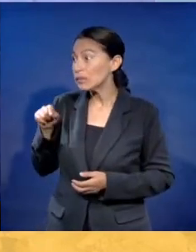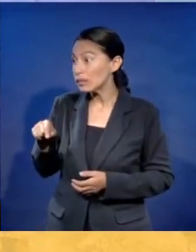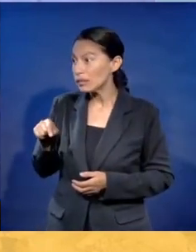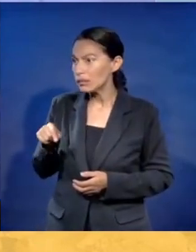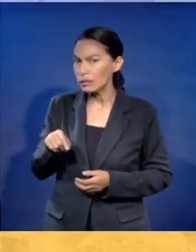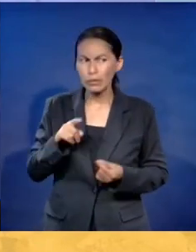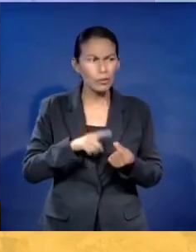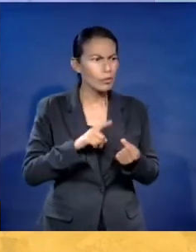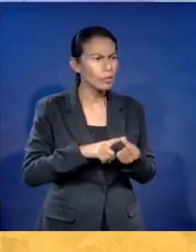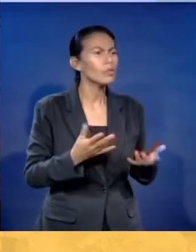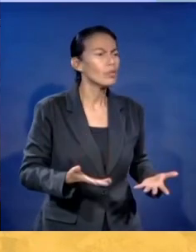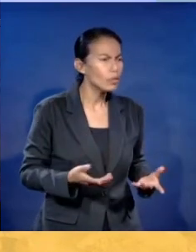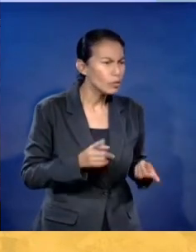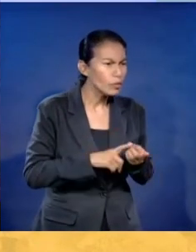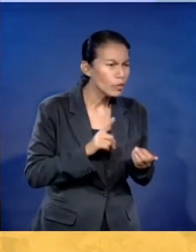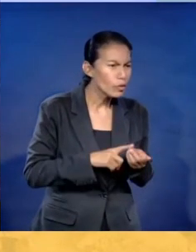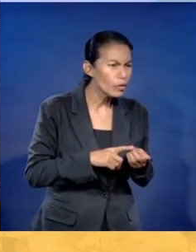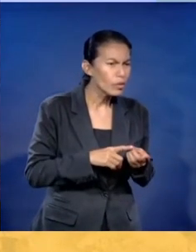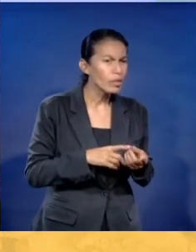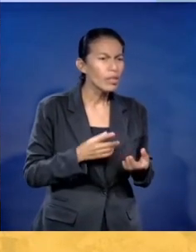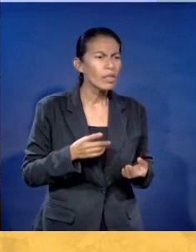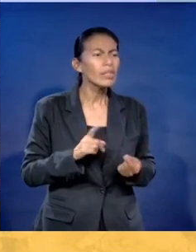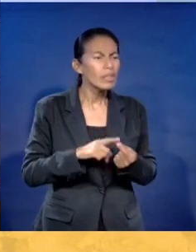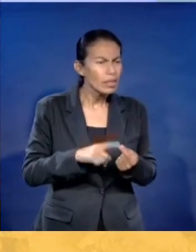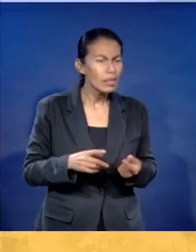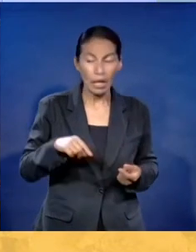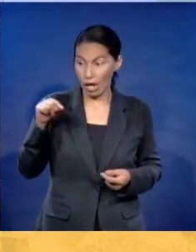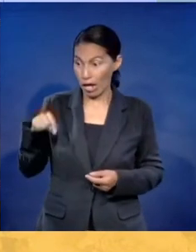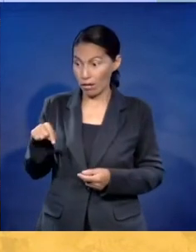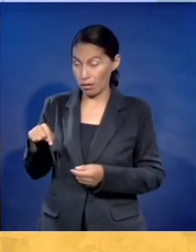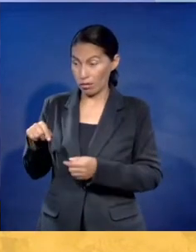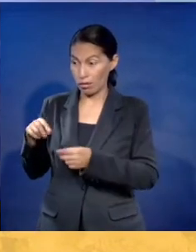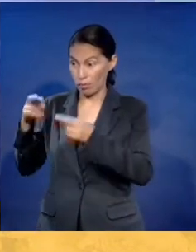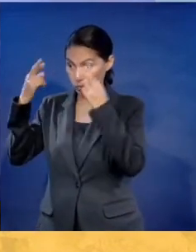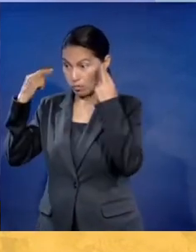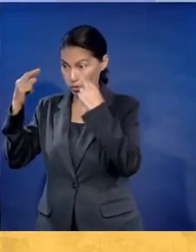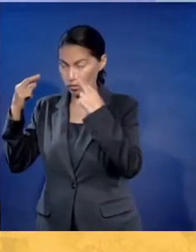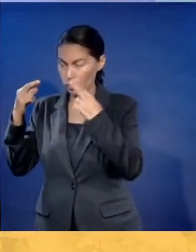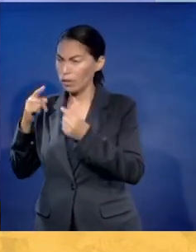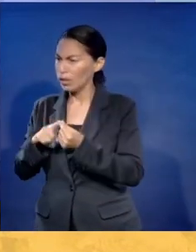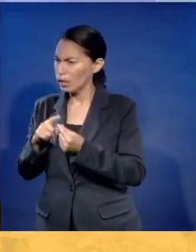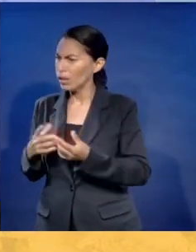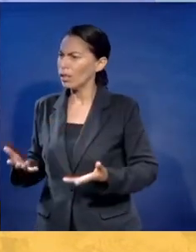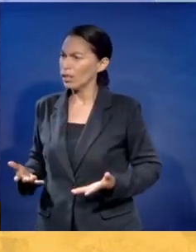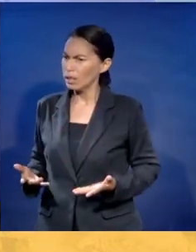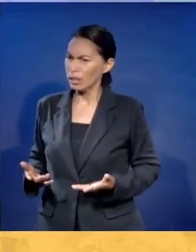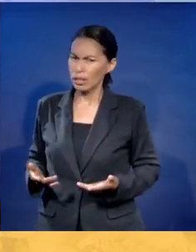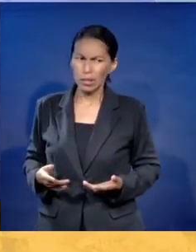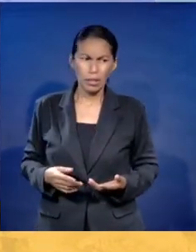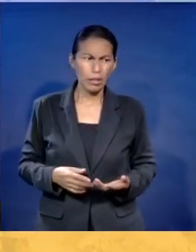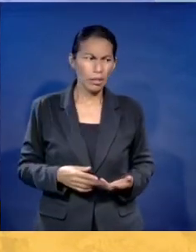reino No señor ese Injusto de veras Yo te digo tiene que morir va a pagar quién es